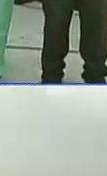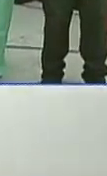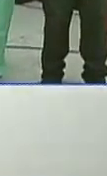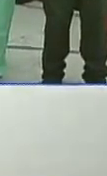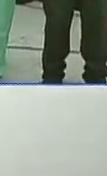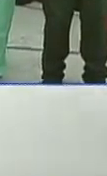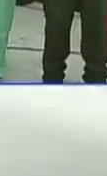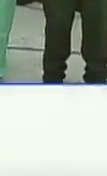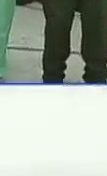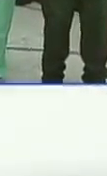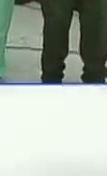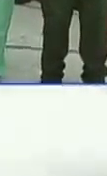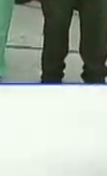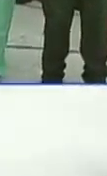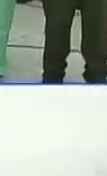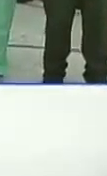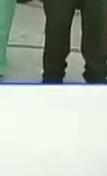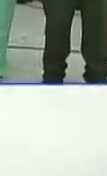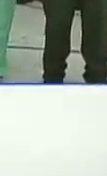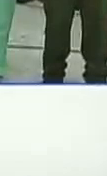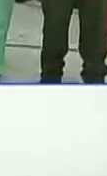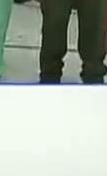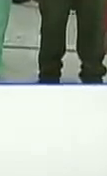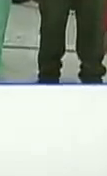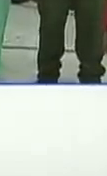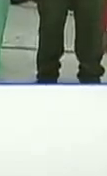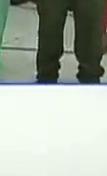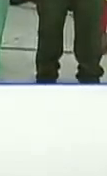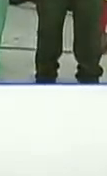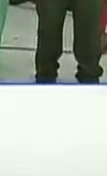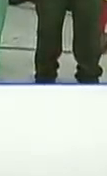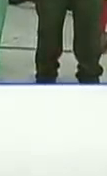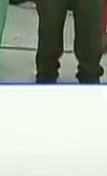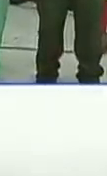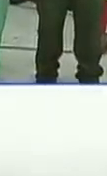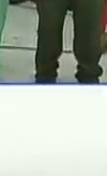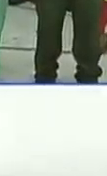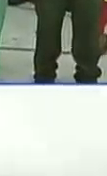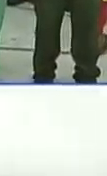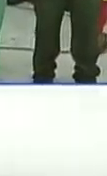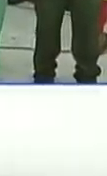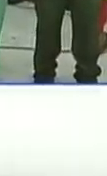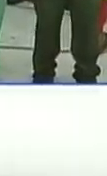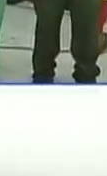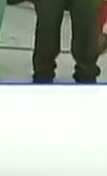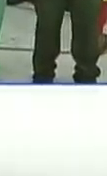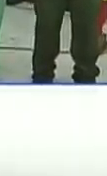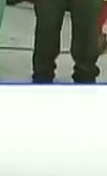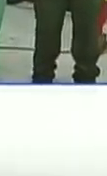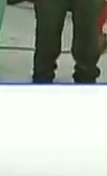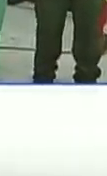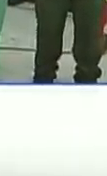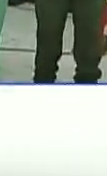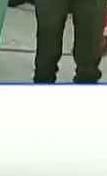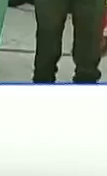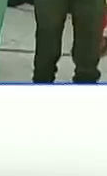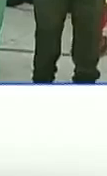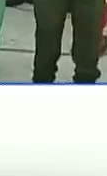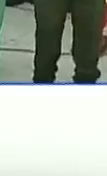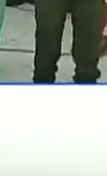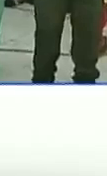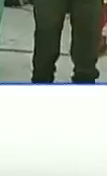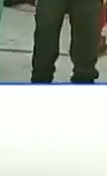las montañas andinas de allá de Mérida, de Llano Seco. Un aplauso bien fuerte a la gente. Qué